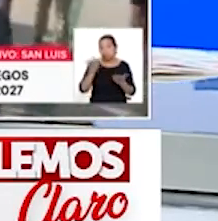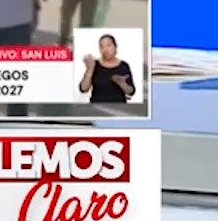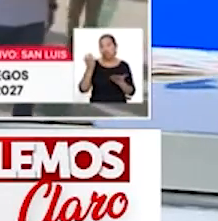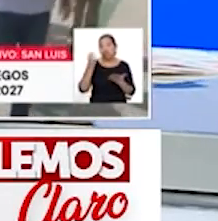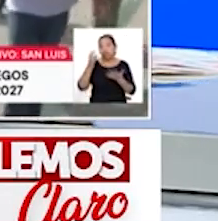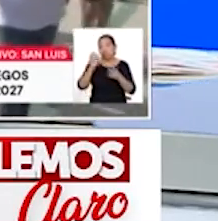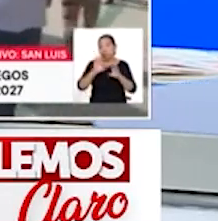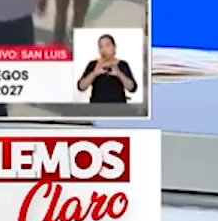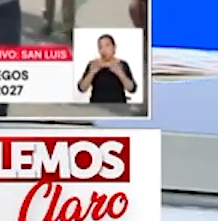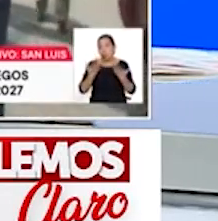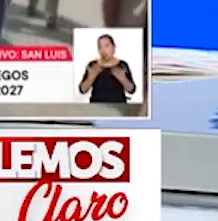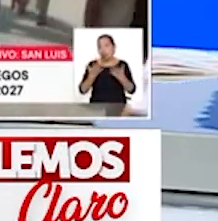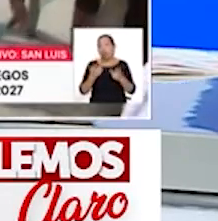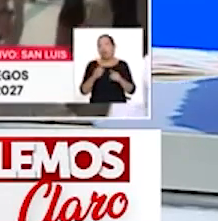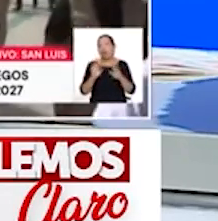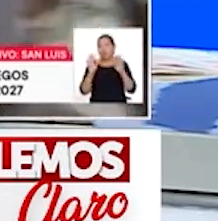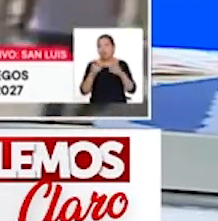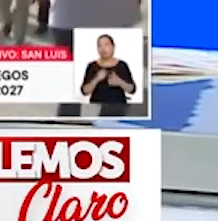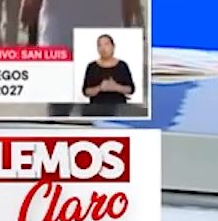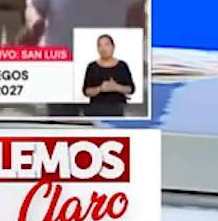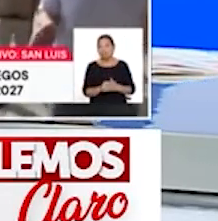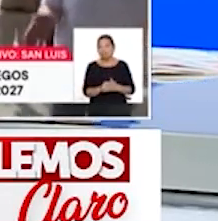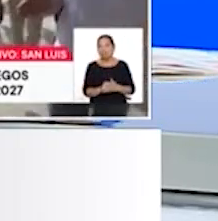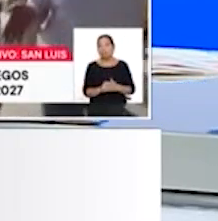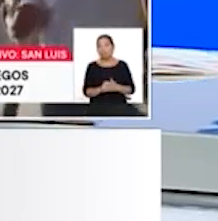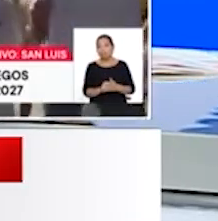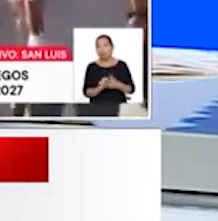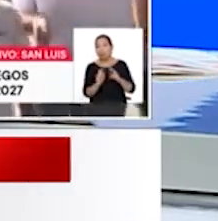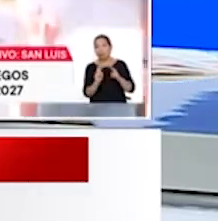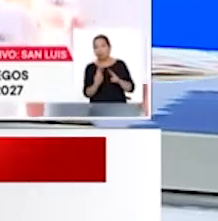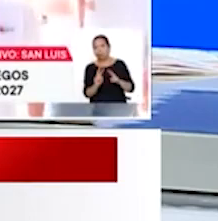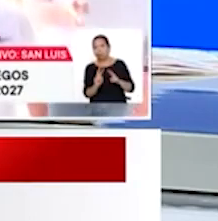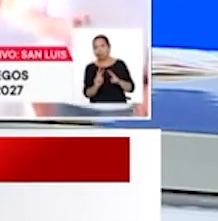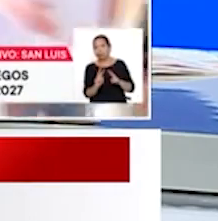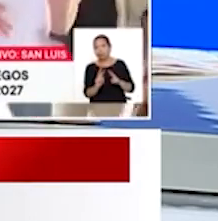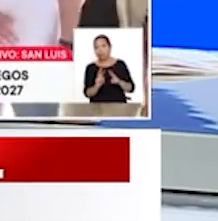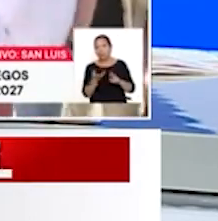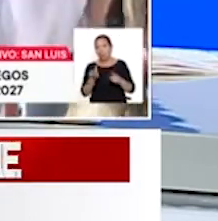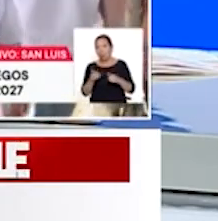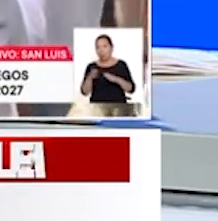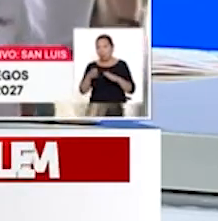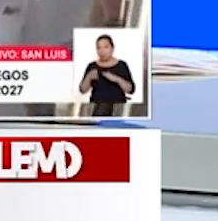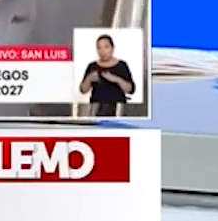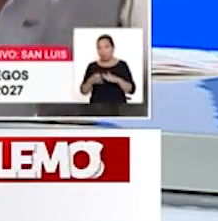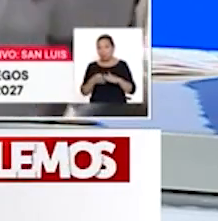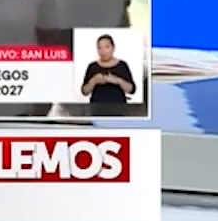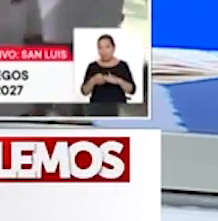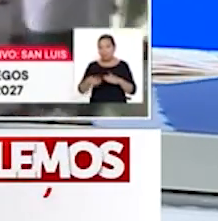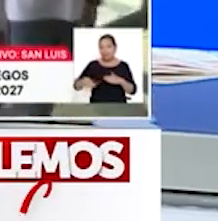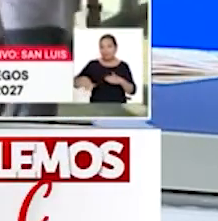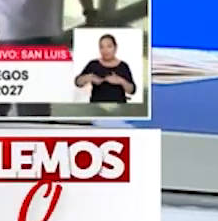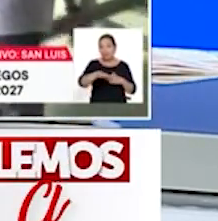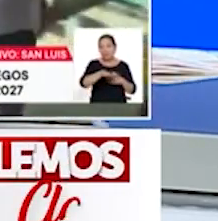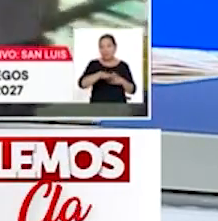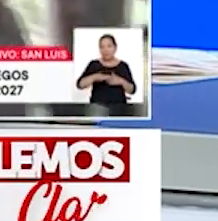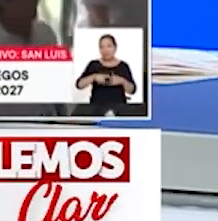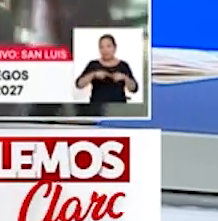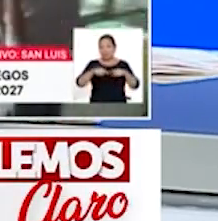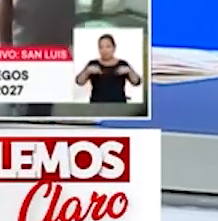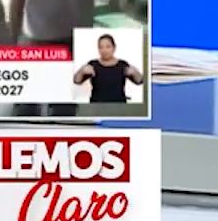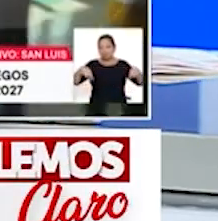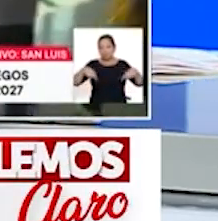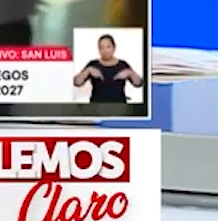acá... Dina pero se, prende, se no va a querer tonta, prender mira. De los panamericanos para subir la popularidad no, la Porky va no a tratar tonta. De usarlo